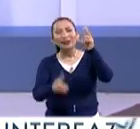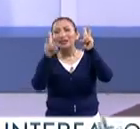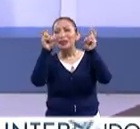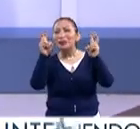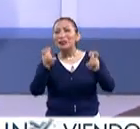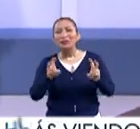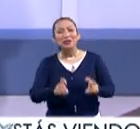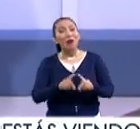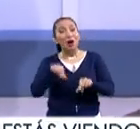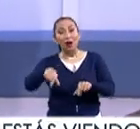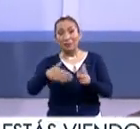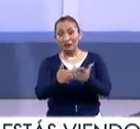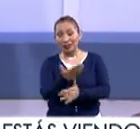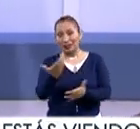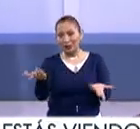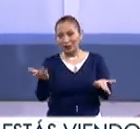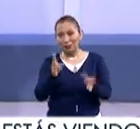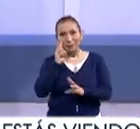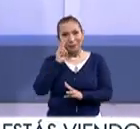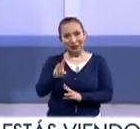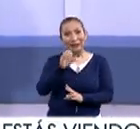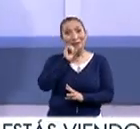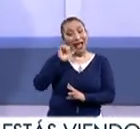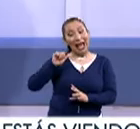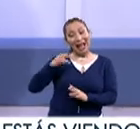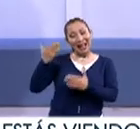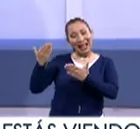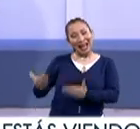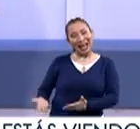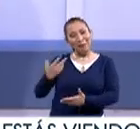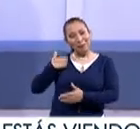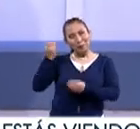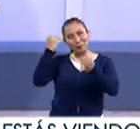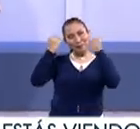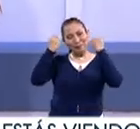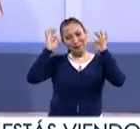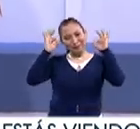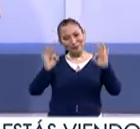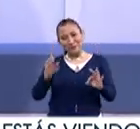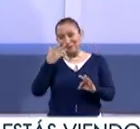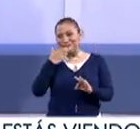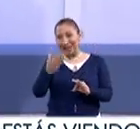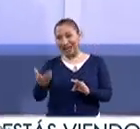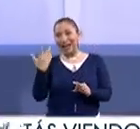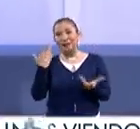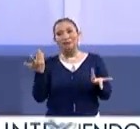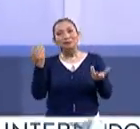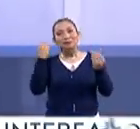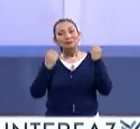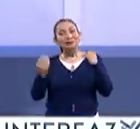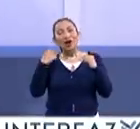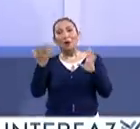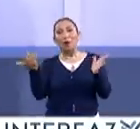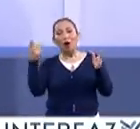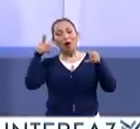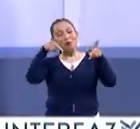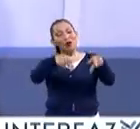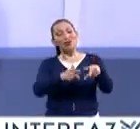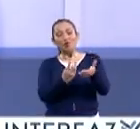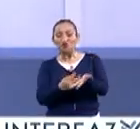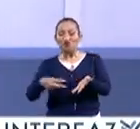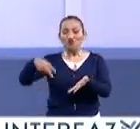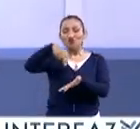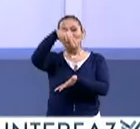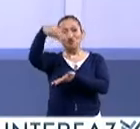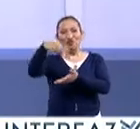temas esta mañana. Y como podremos ver, Ana Cristina Olvera viene muy ad hoc. ¿Qué bien te ves? Vienes de ultratumba resucitado